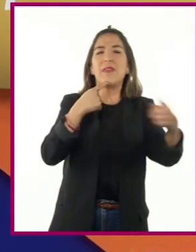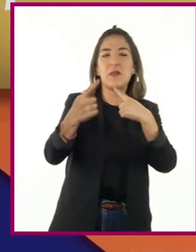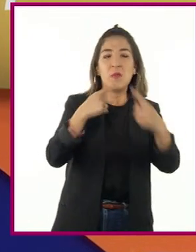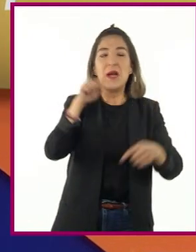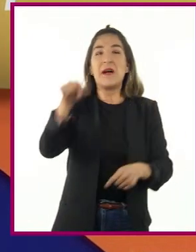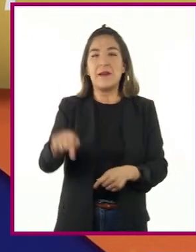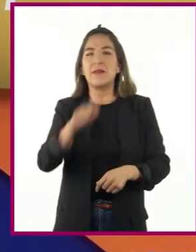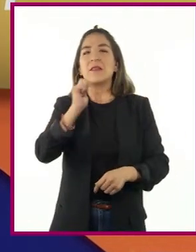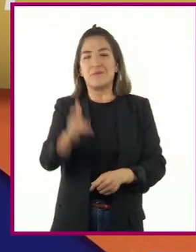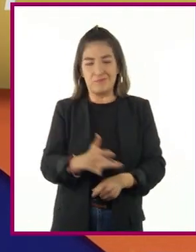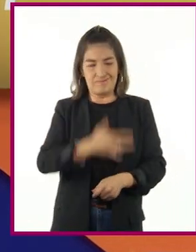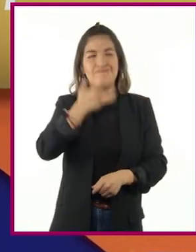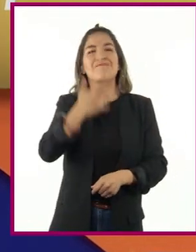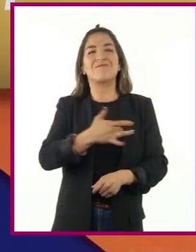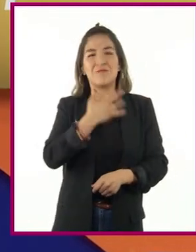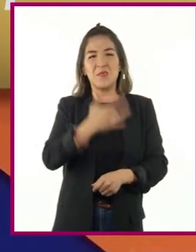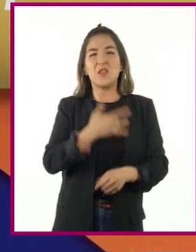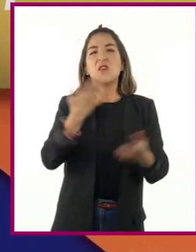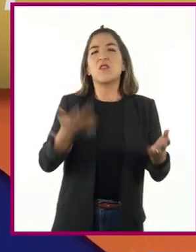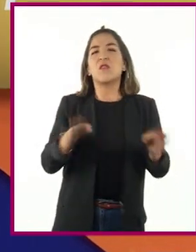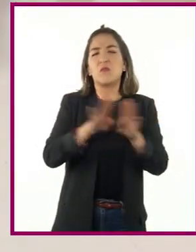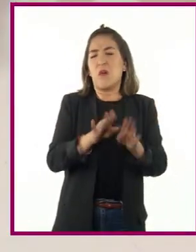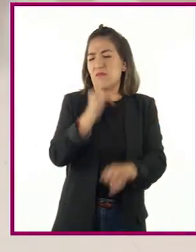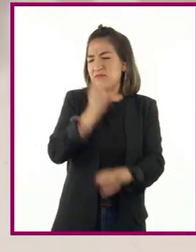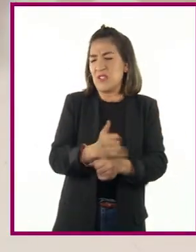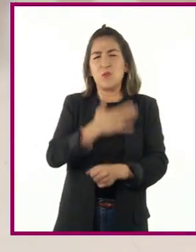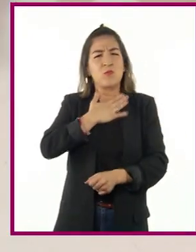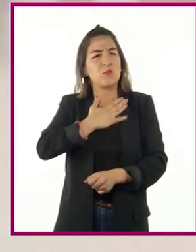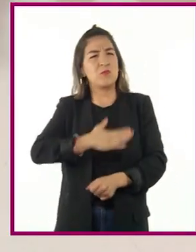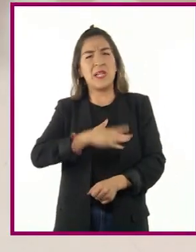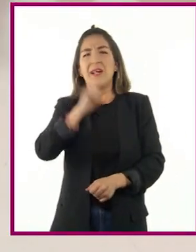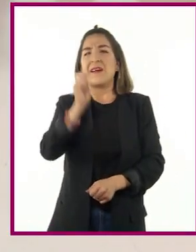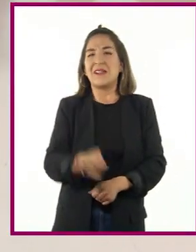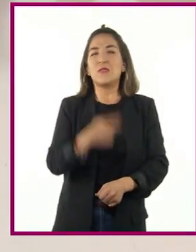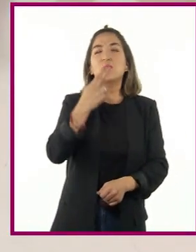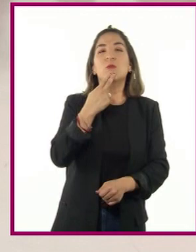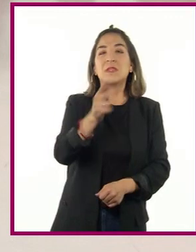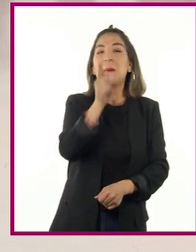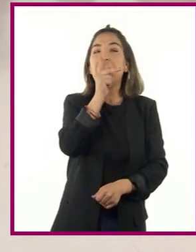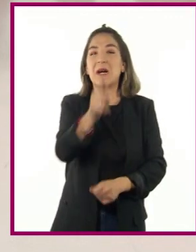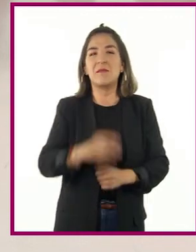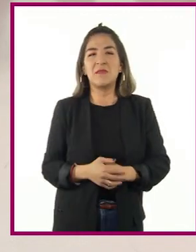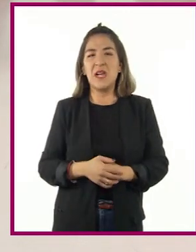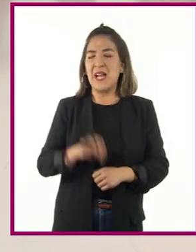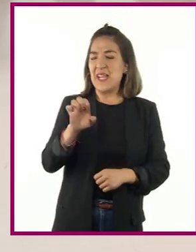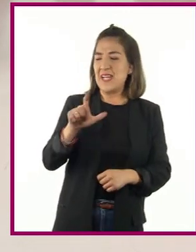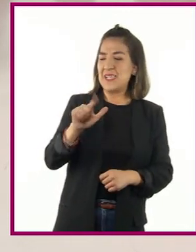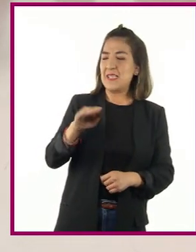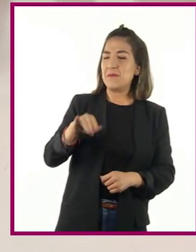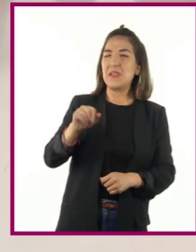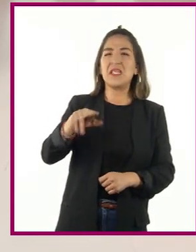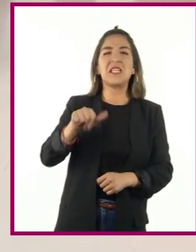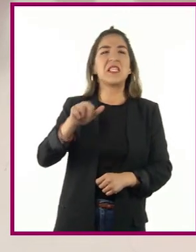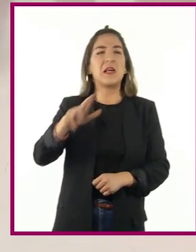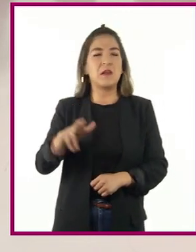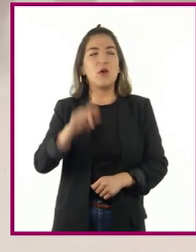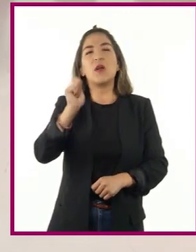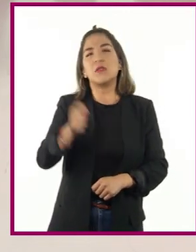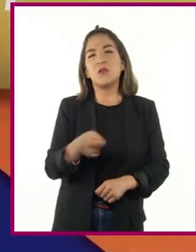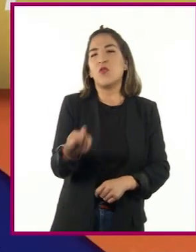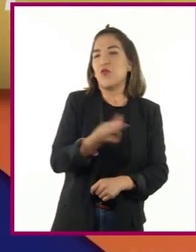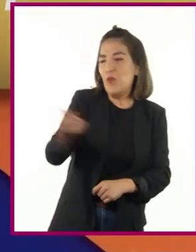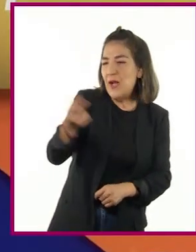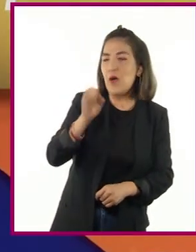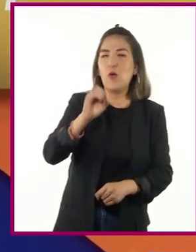sí expresa un sentimiento de injusticia al utilizar la palabra eliminó, en lugar de despidió